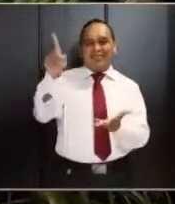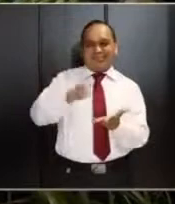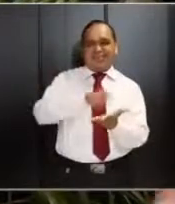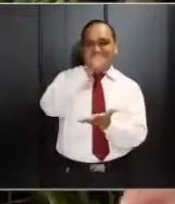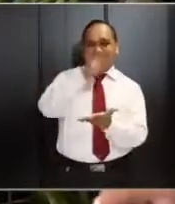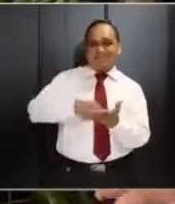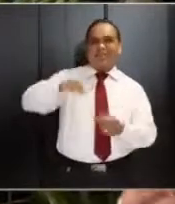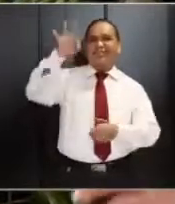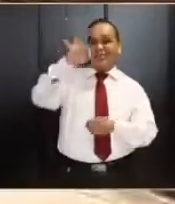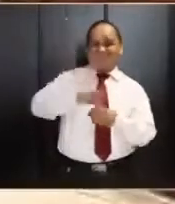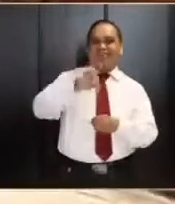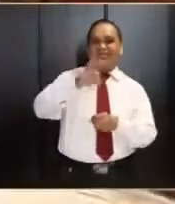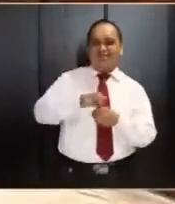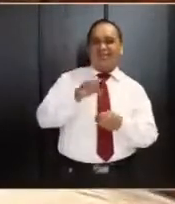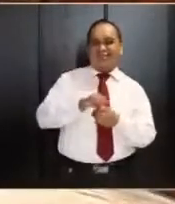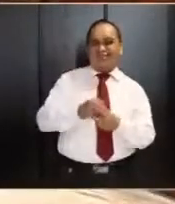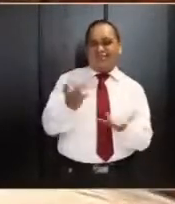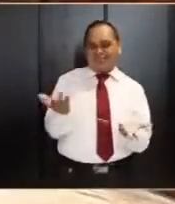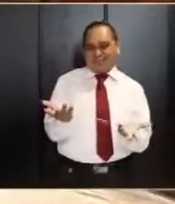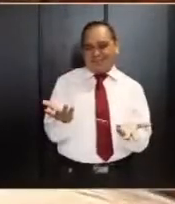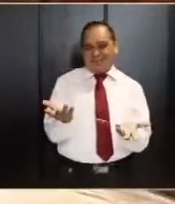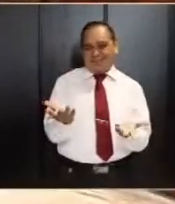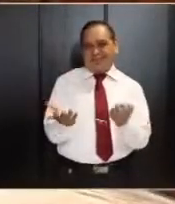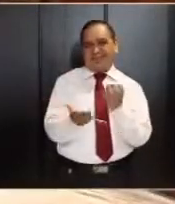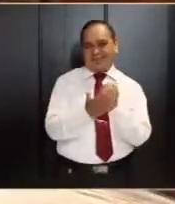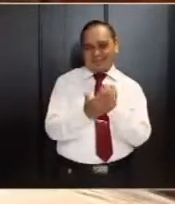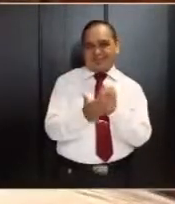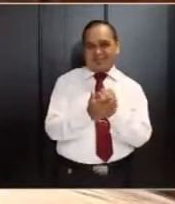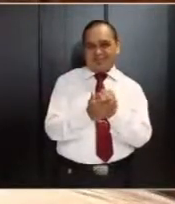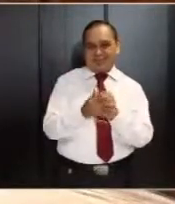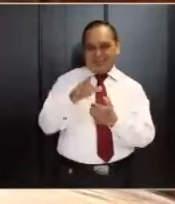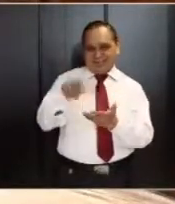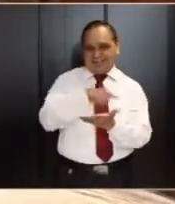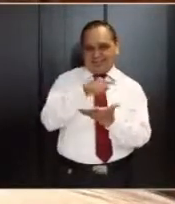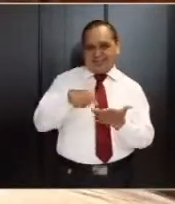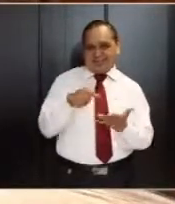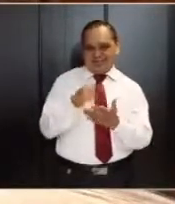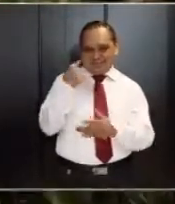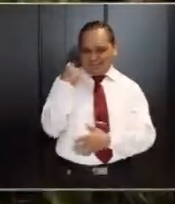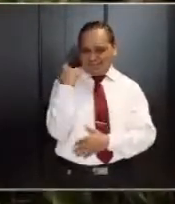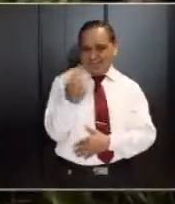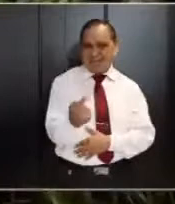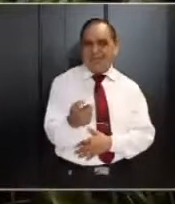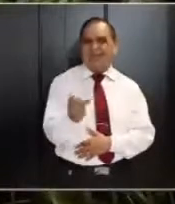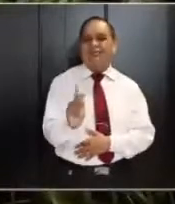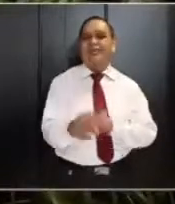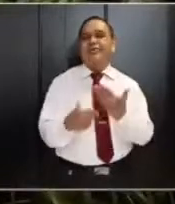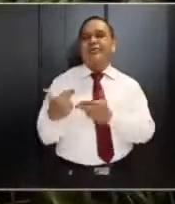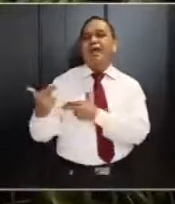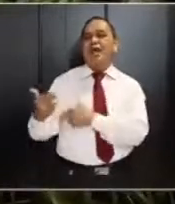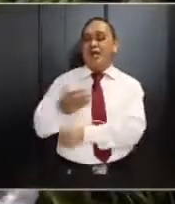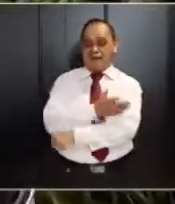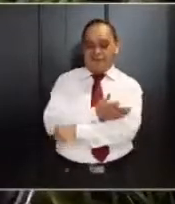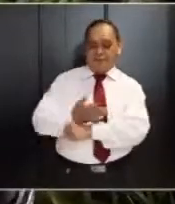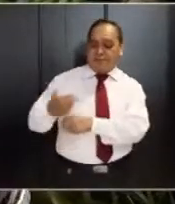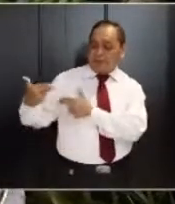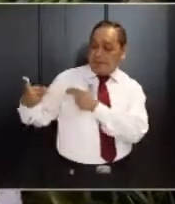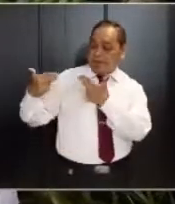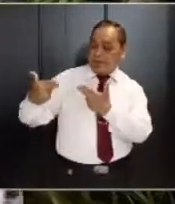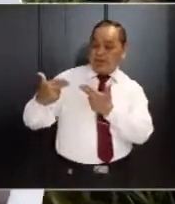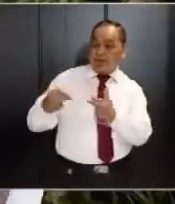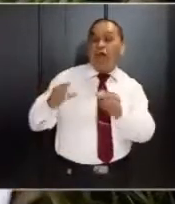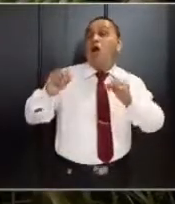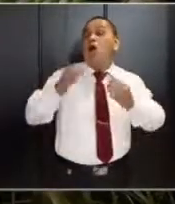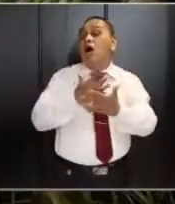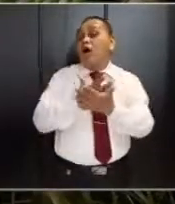de junio pasado. Hay amor. No cuando sí. Había, y usted certamente lo dijo, querían dejar herencias de familia o herencias de amor.